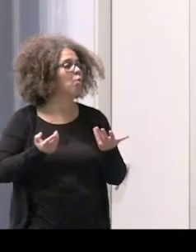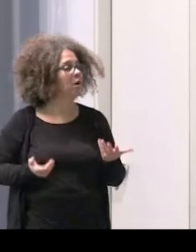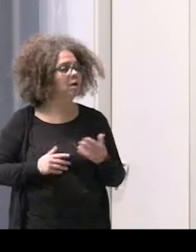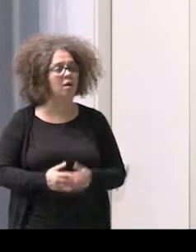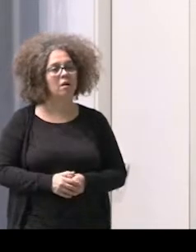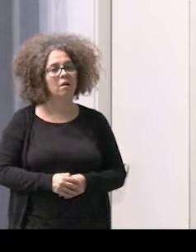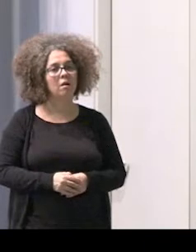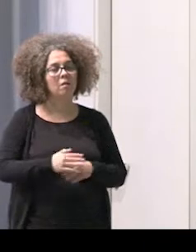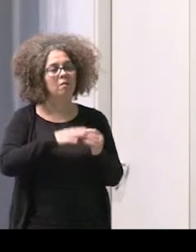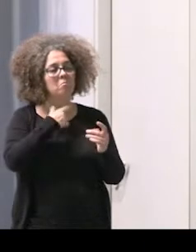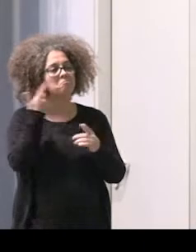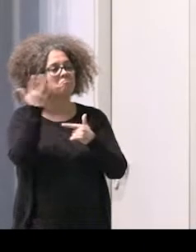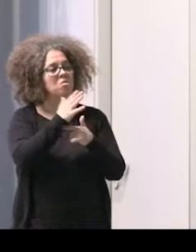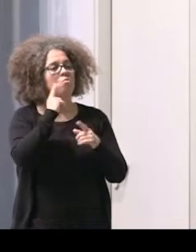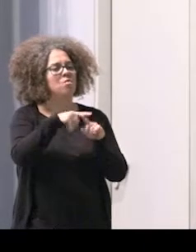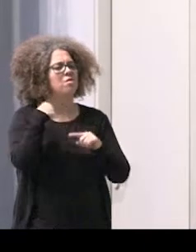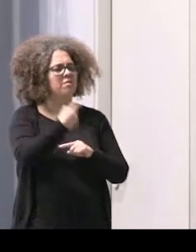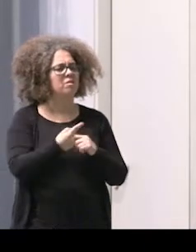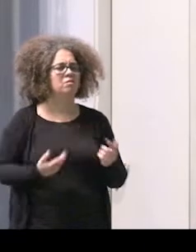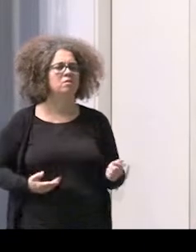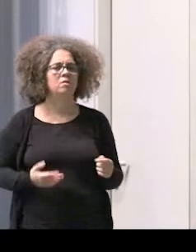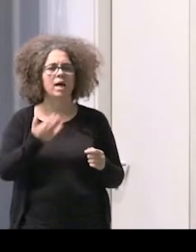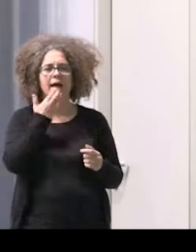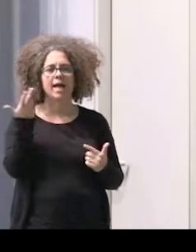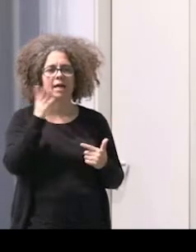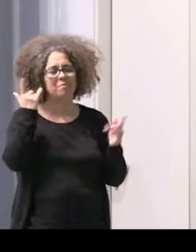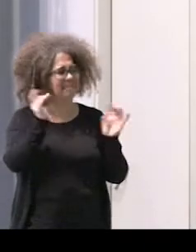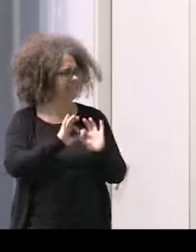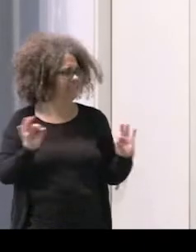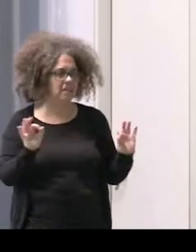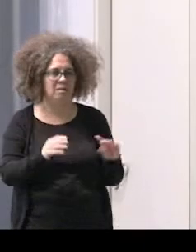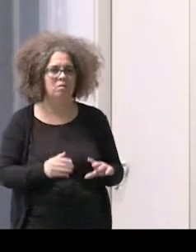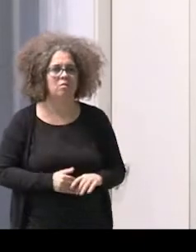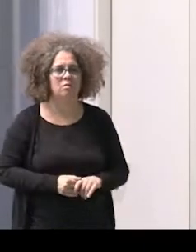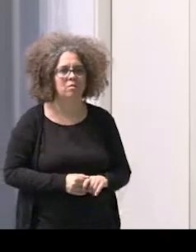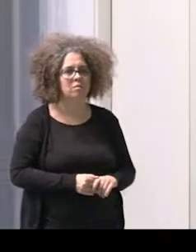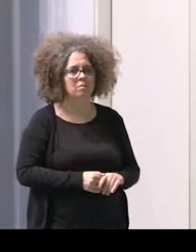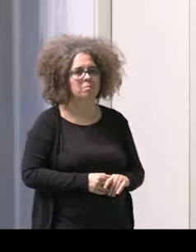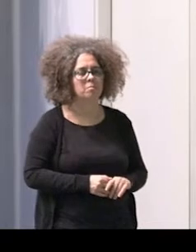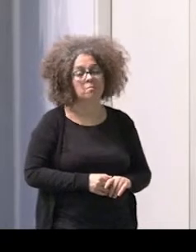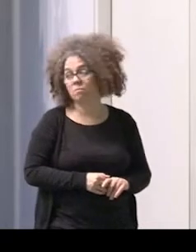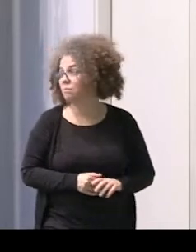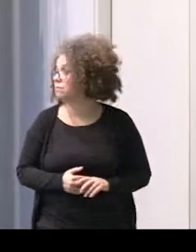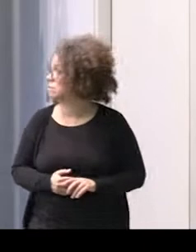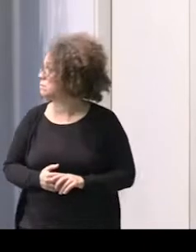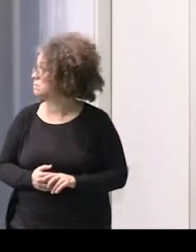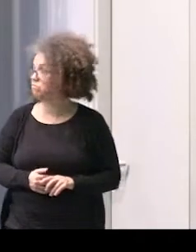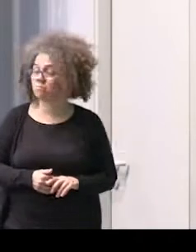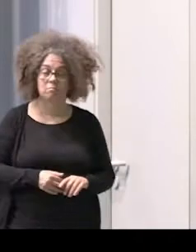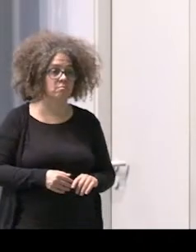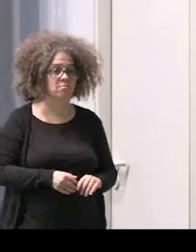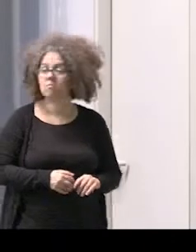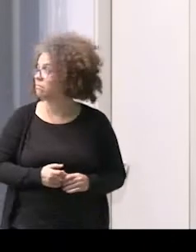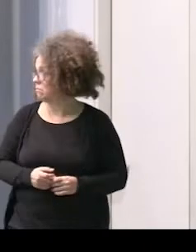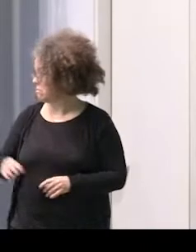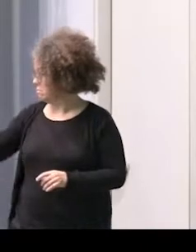para ilustrar un efecto he cogido un ejemplo muy sencillo. Estoy suponiendo que en este ejemplo yo soy el oyente, esta cabeza que ven en el